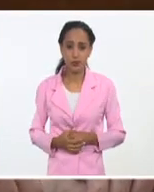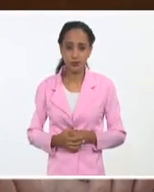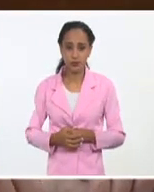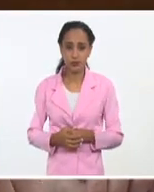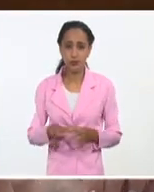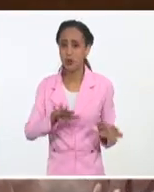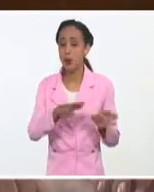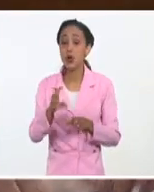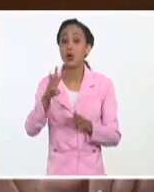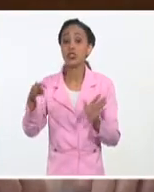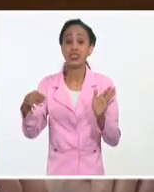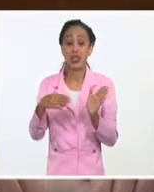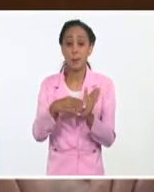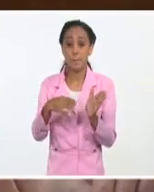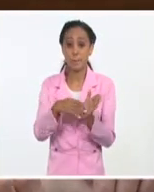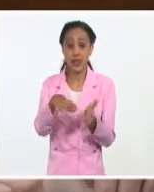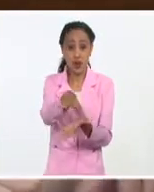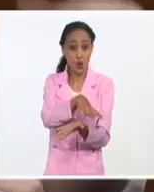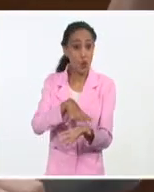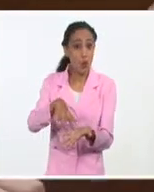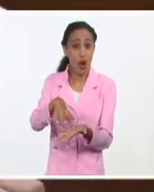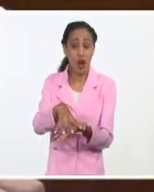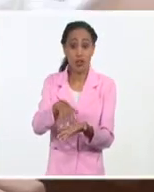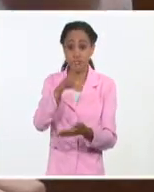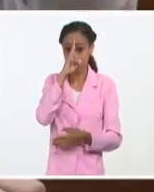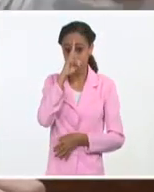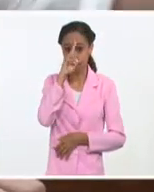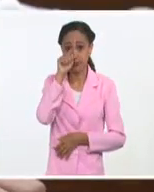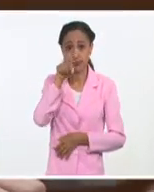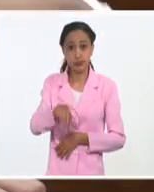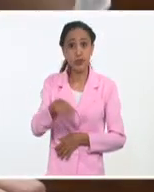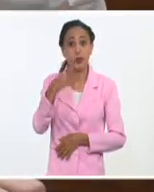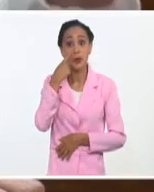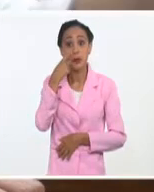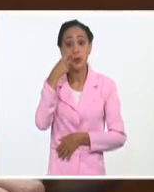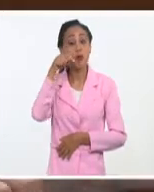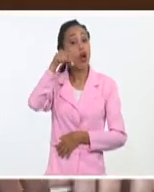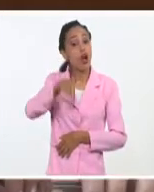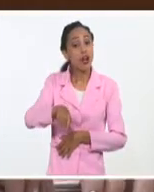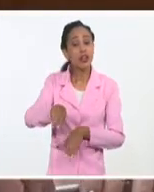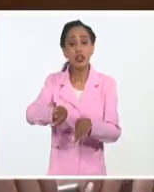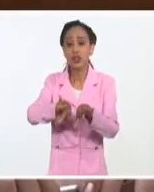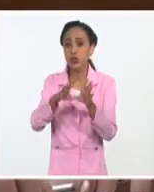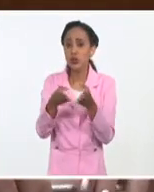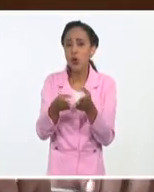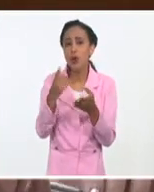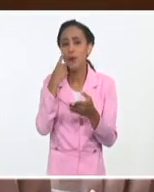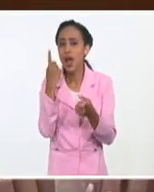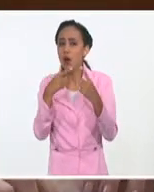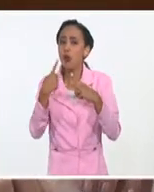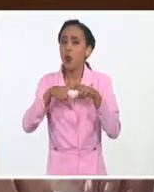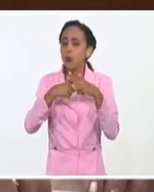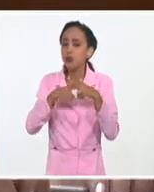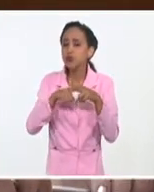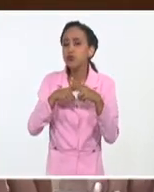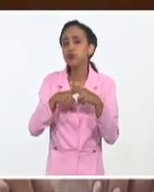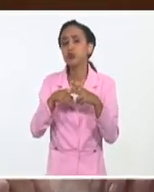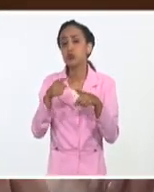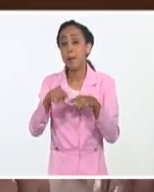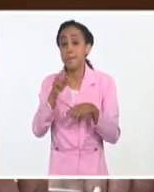clínicos certificados han sido procesos de certificación, recertificación, mejora. Casi